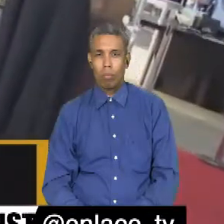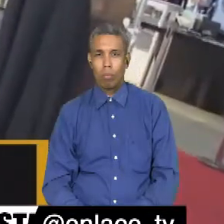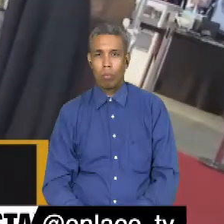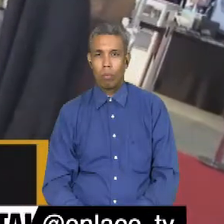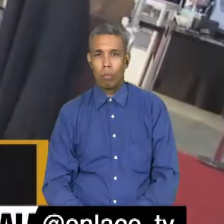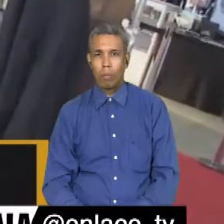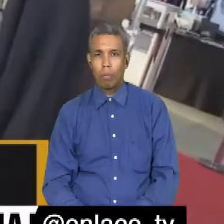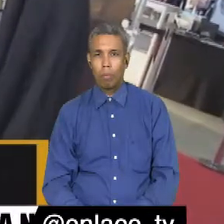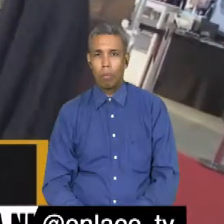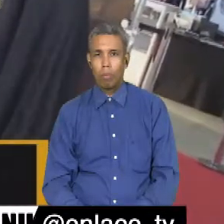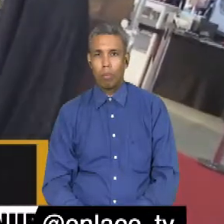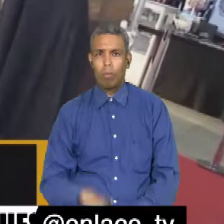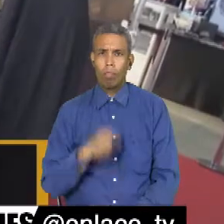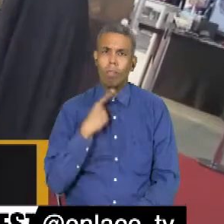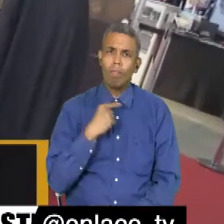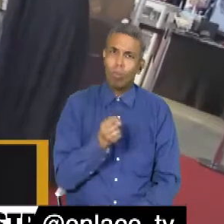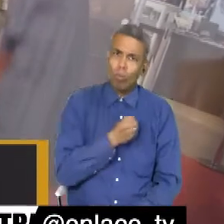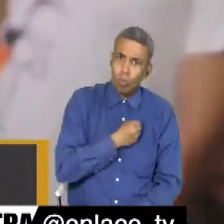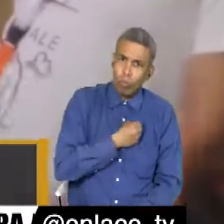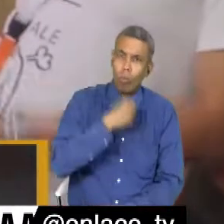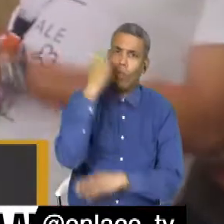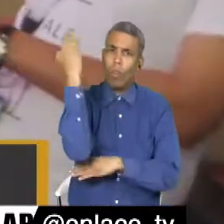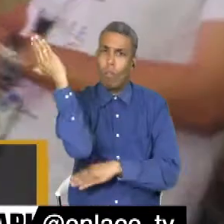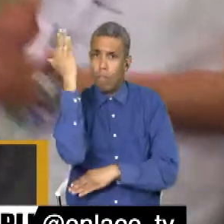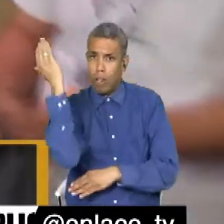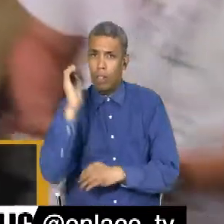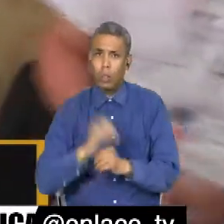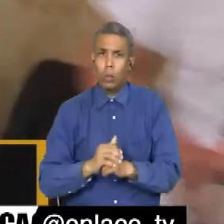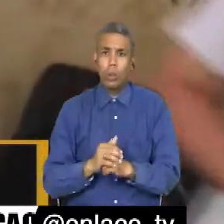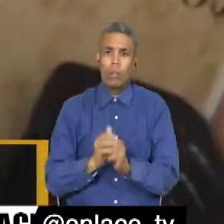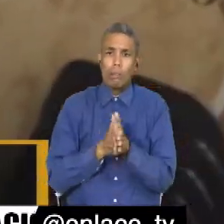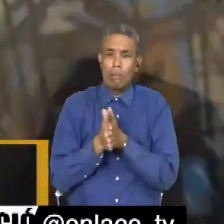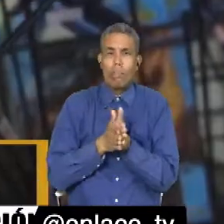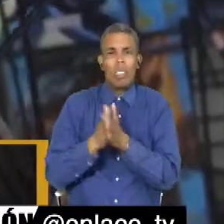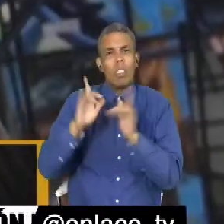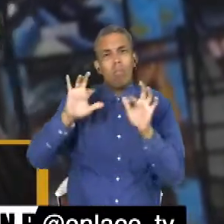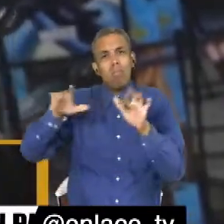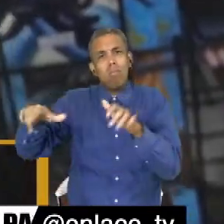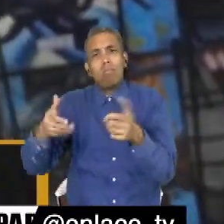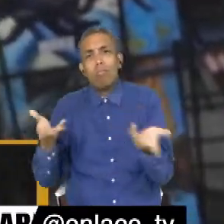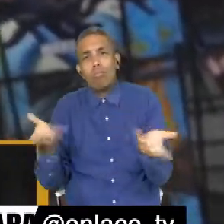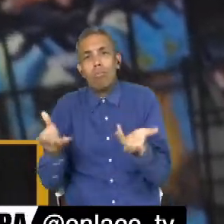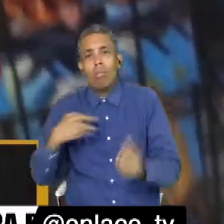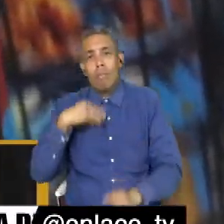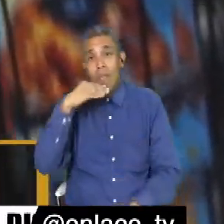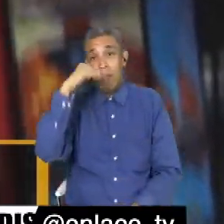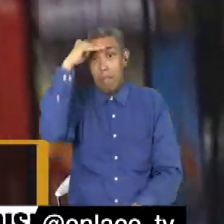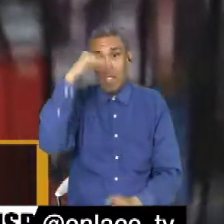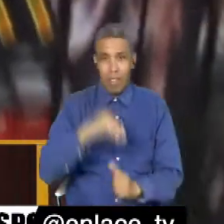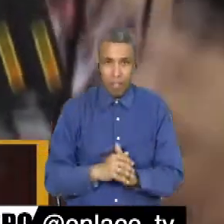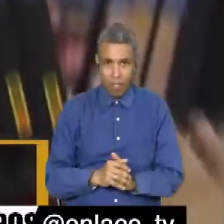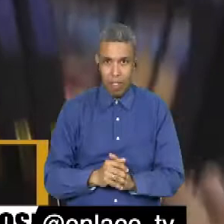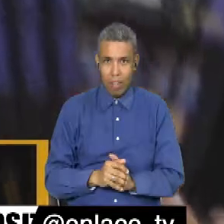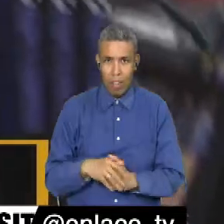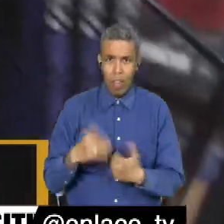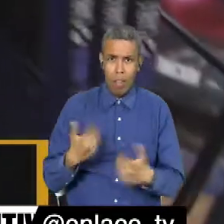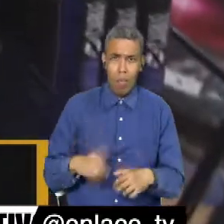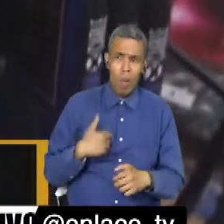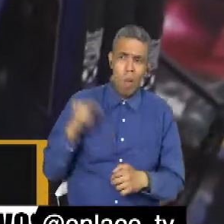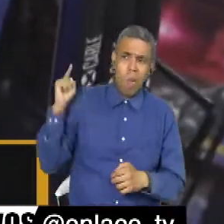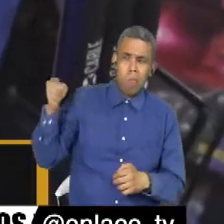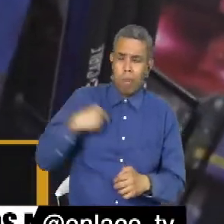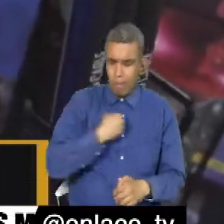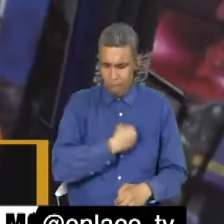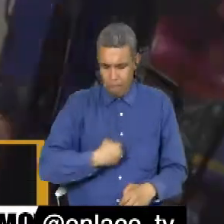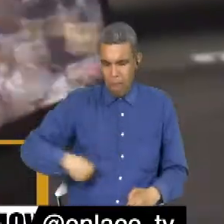Los fanáticos de la fantasía se reúnen por estos días en Medellín. Un encuentro en donde se pone en evidencia a los amantes de los